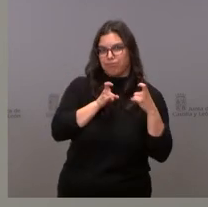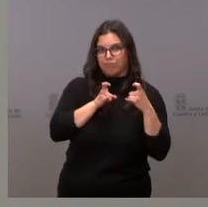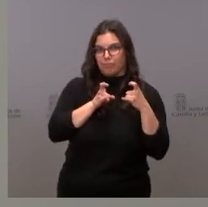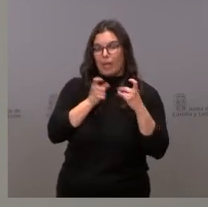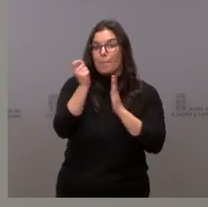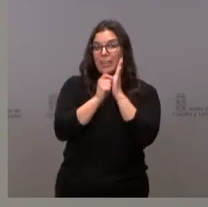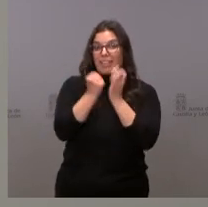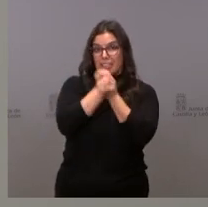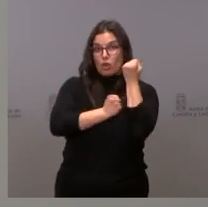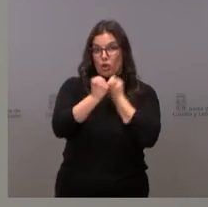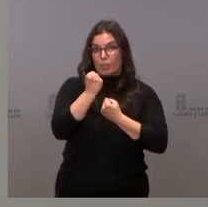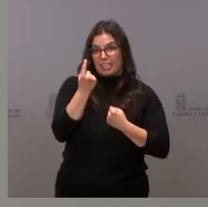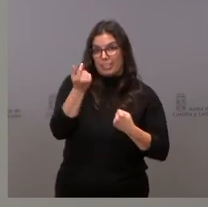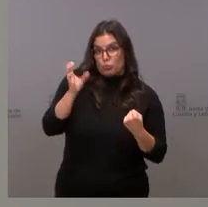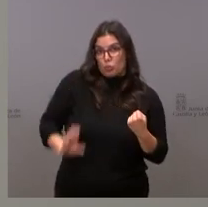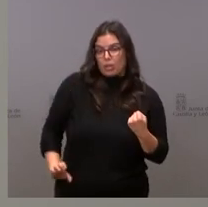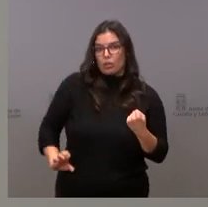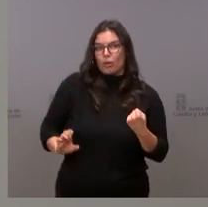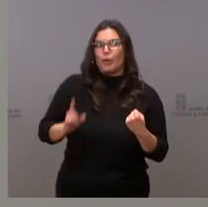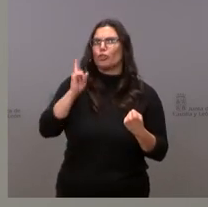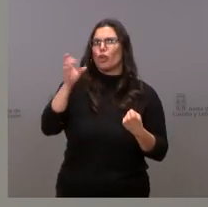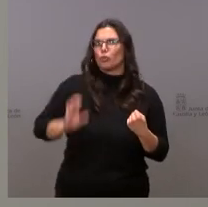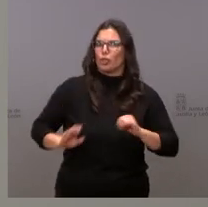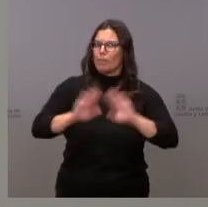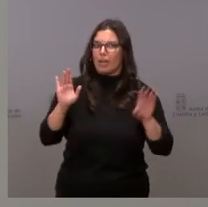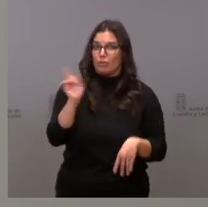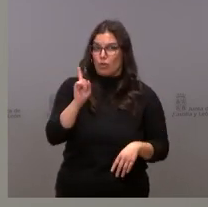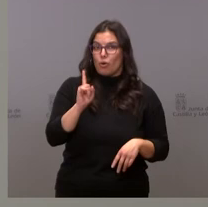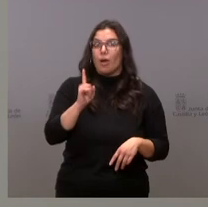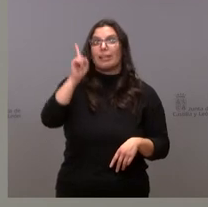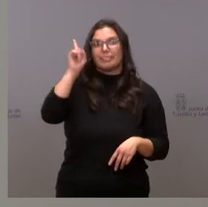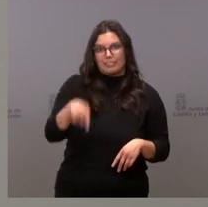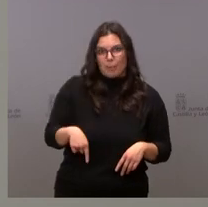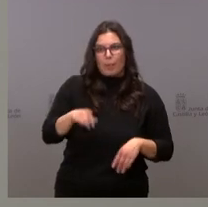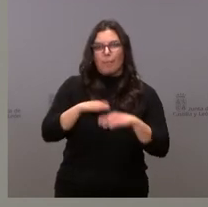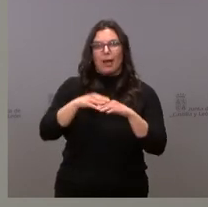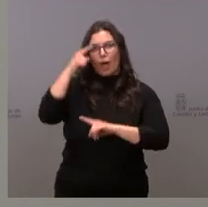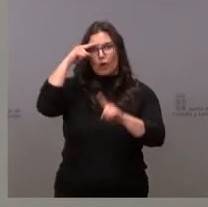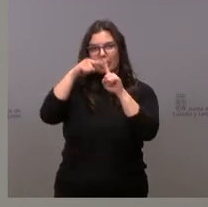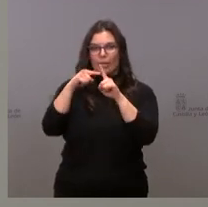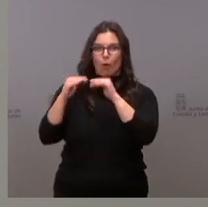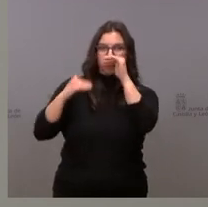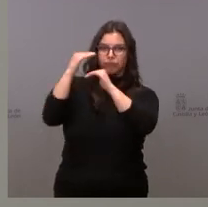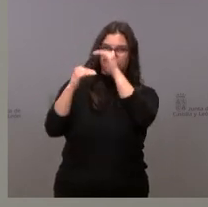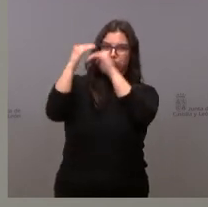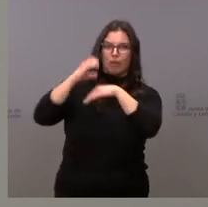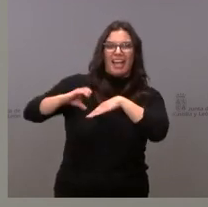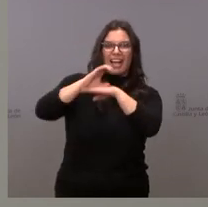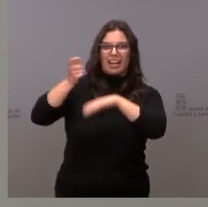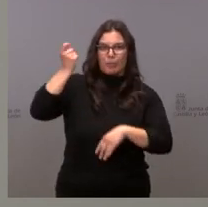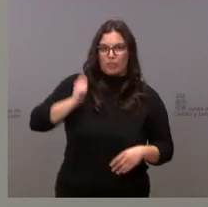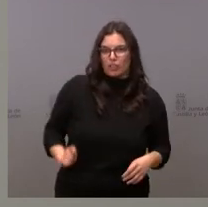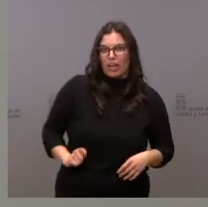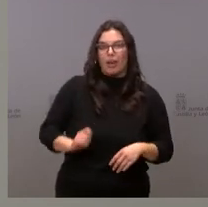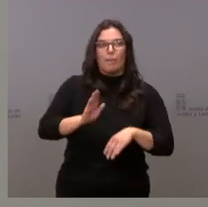medidas económicas pero no solamente con medidas económicas sino también con medidas de carrera profesional entre las que va precisamente pues a lo mejor a las personas